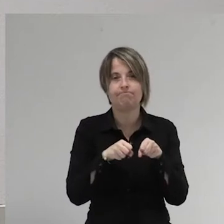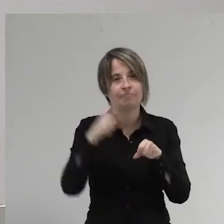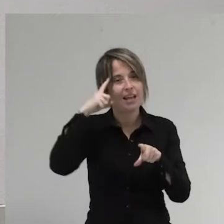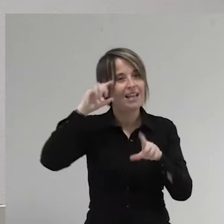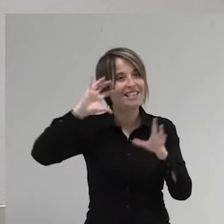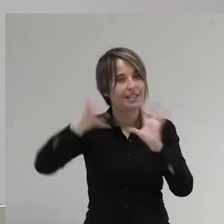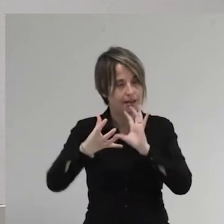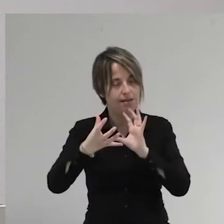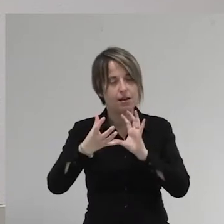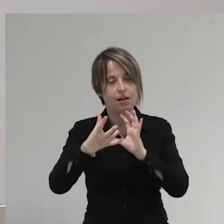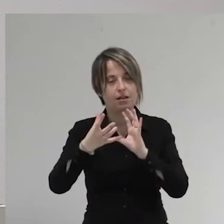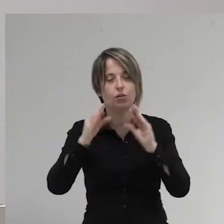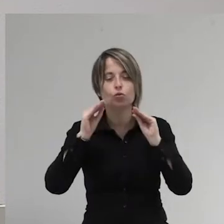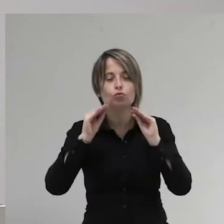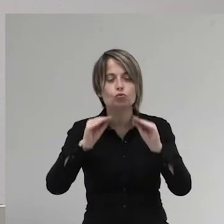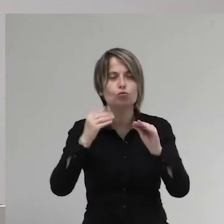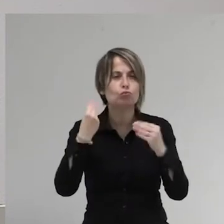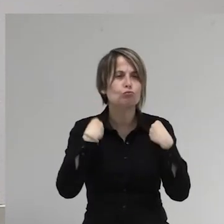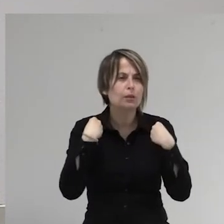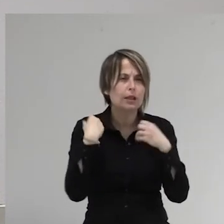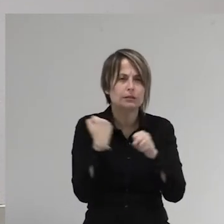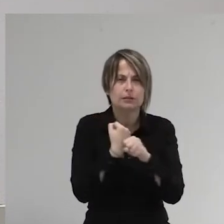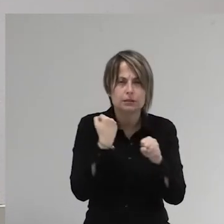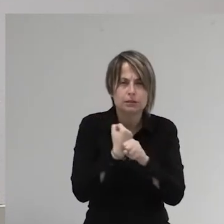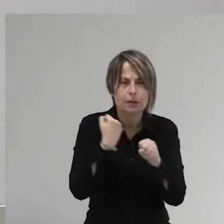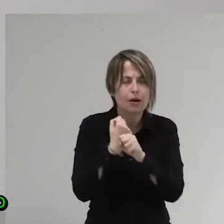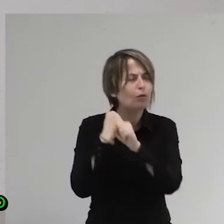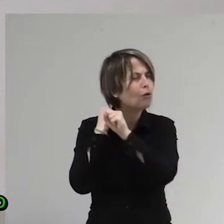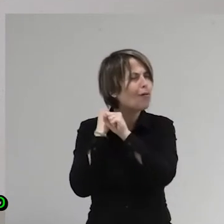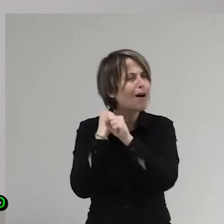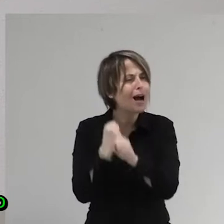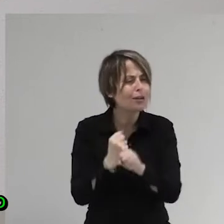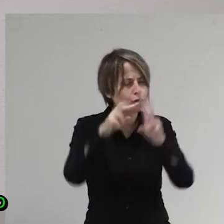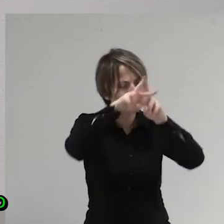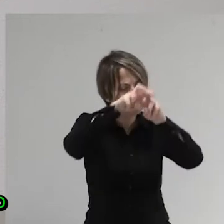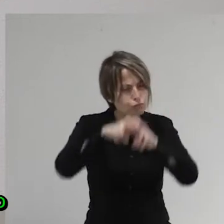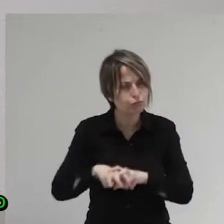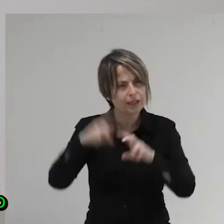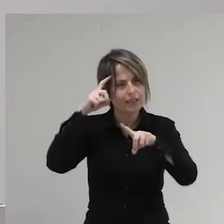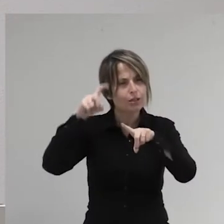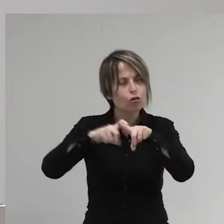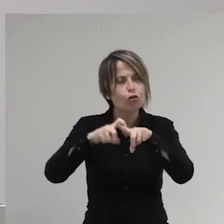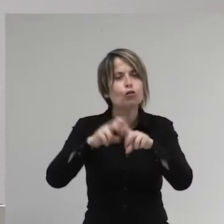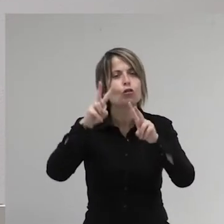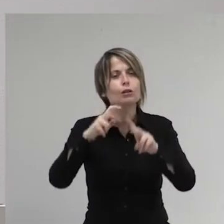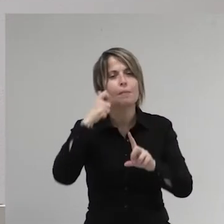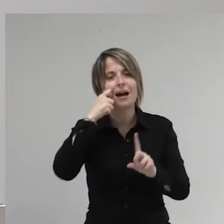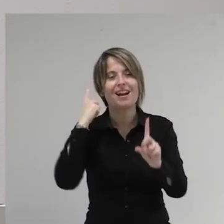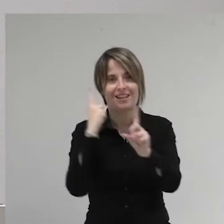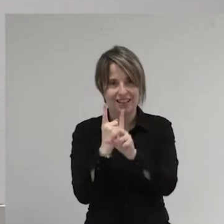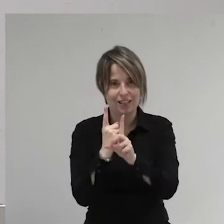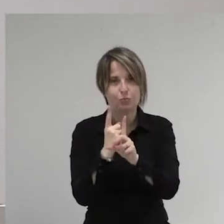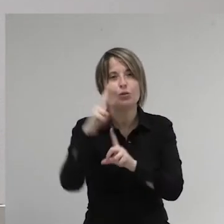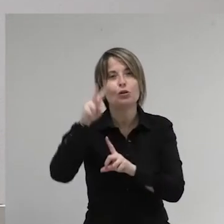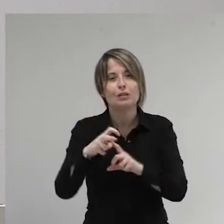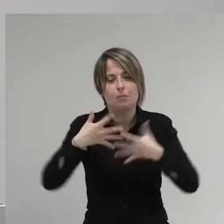psiquiatra que le dedicó buena parte de años de su vida al estudio psicológico sobre el racismo y también al estudio